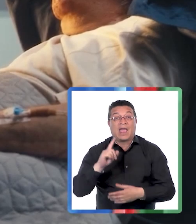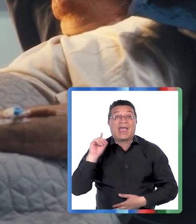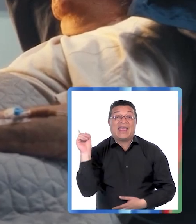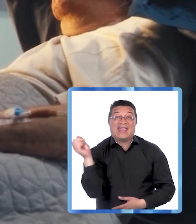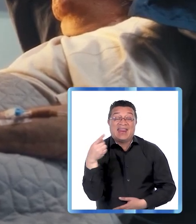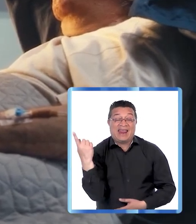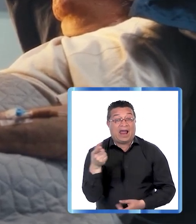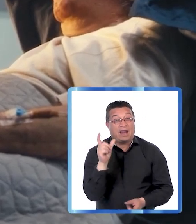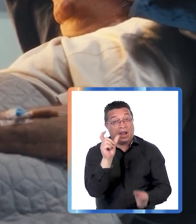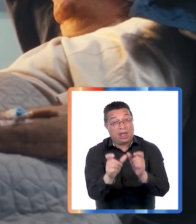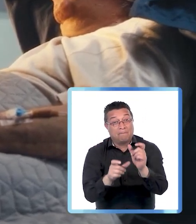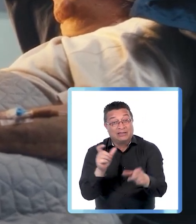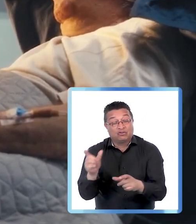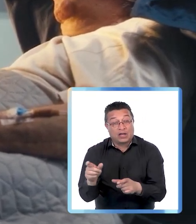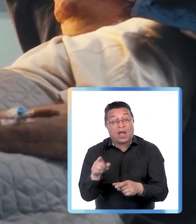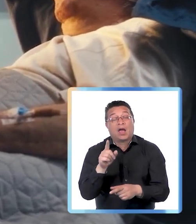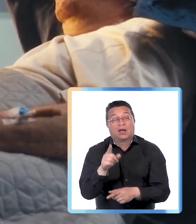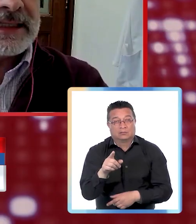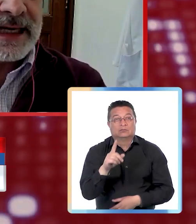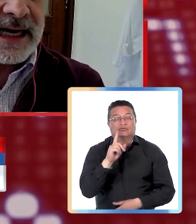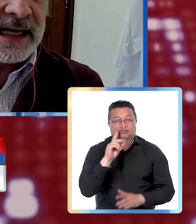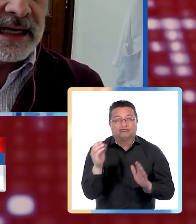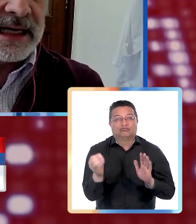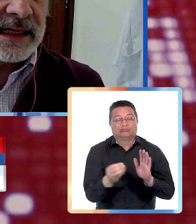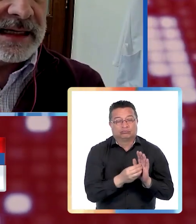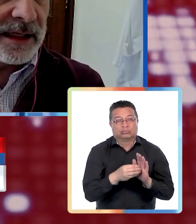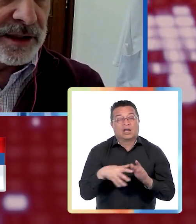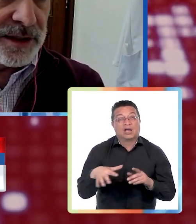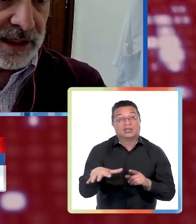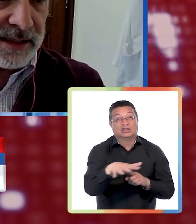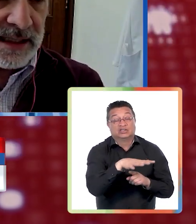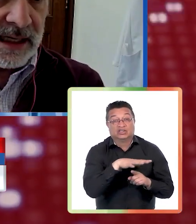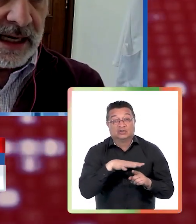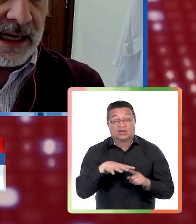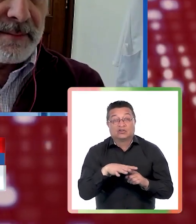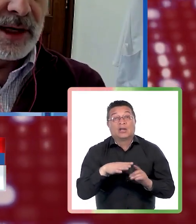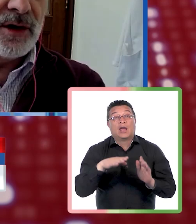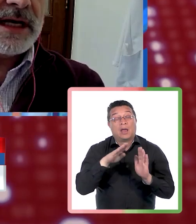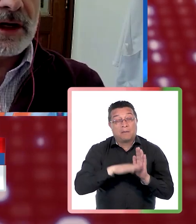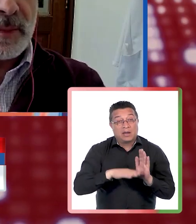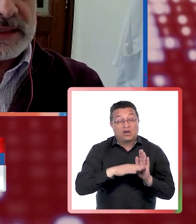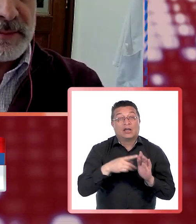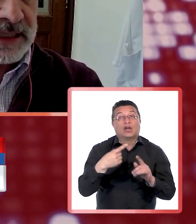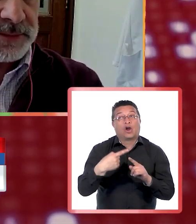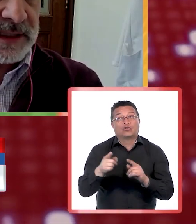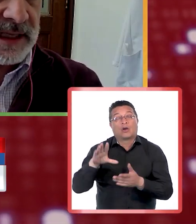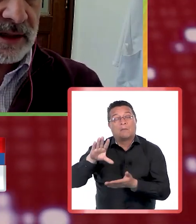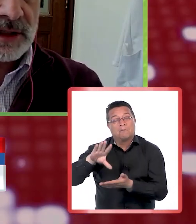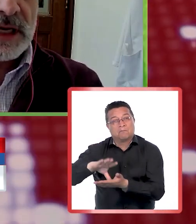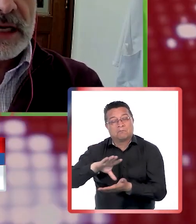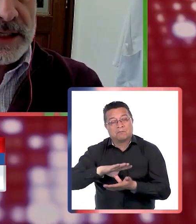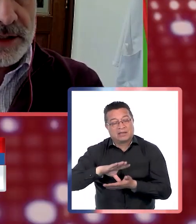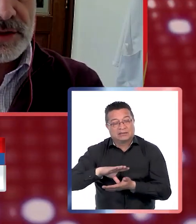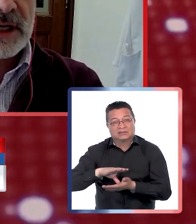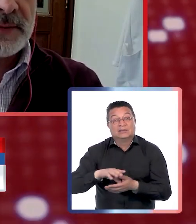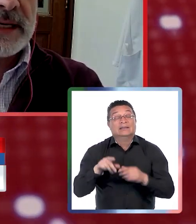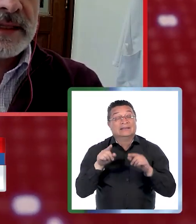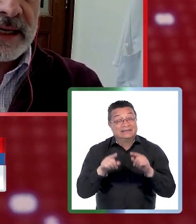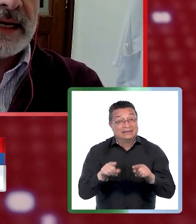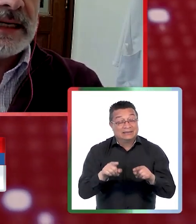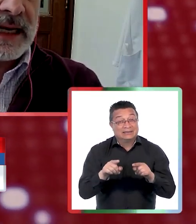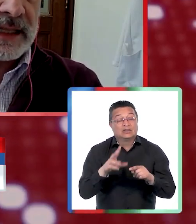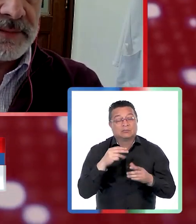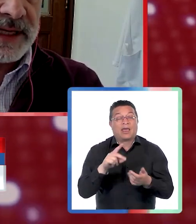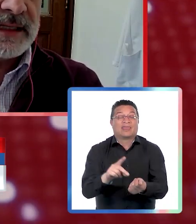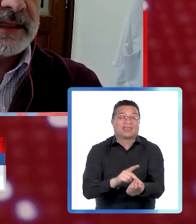sanidad general de la población está en condiciones menores que los países más civilizados. Y eso a